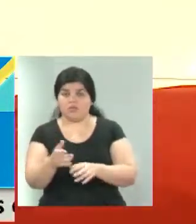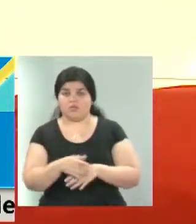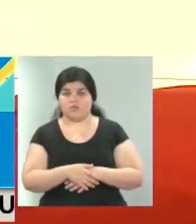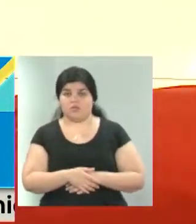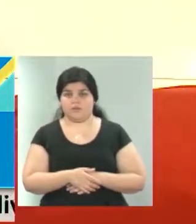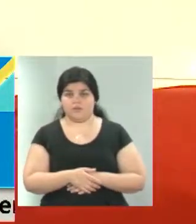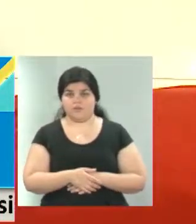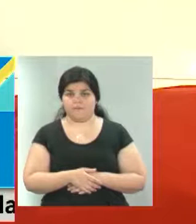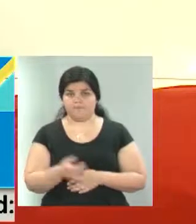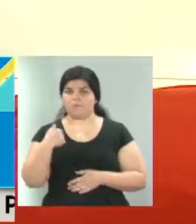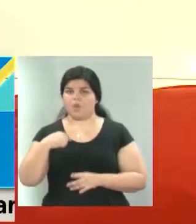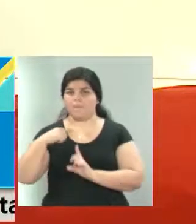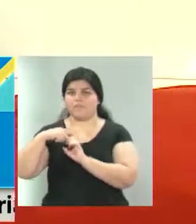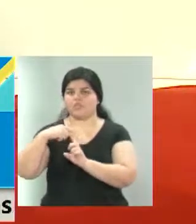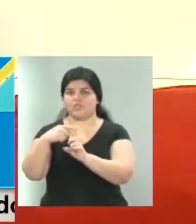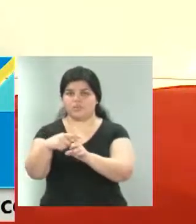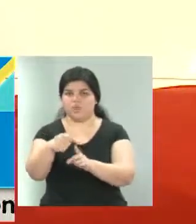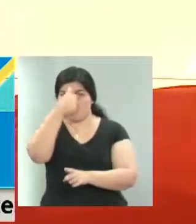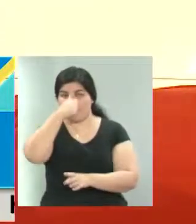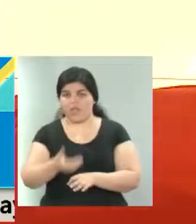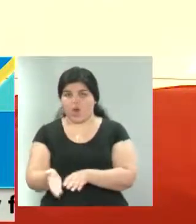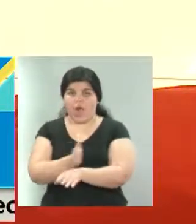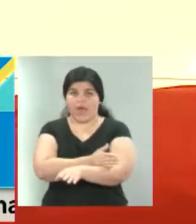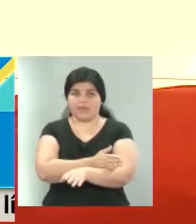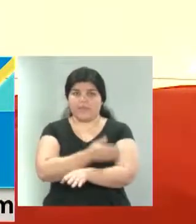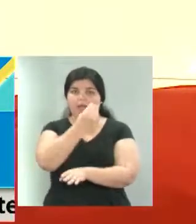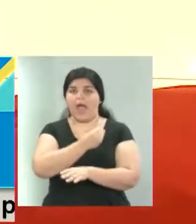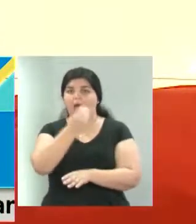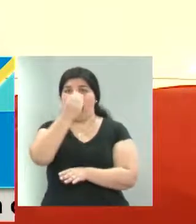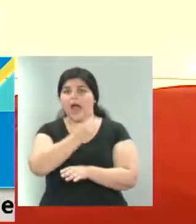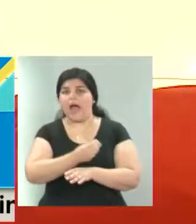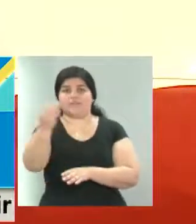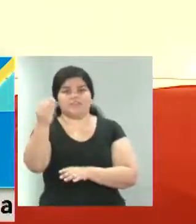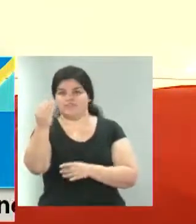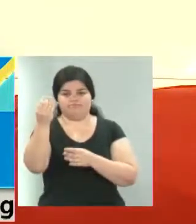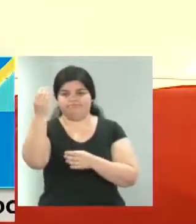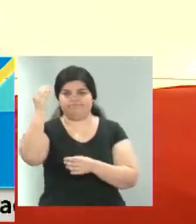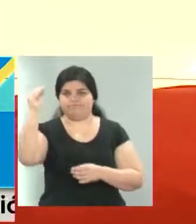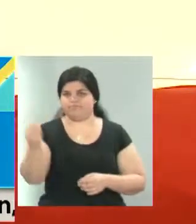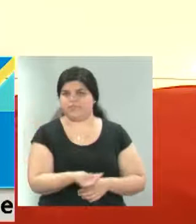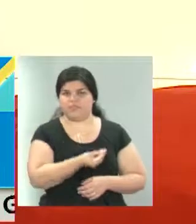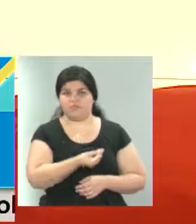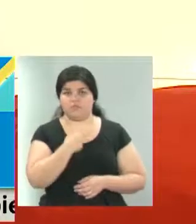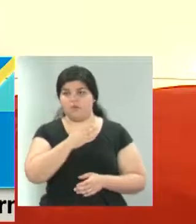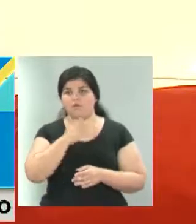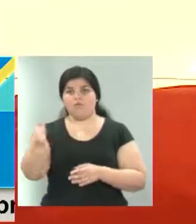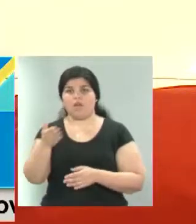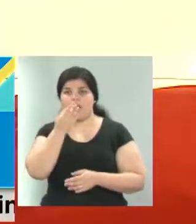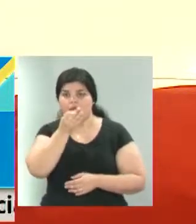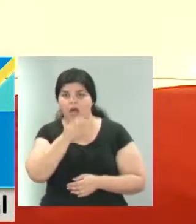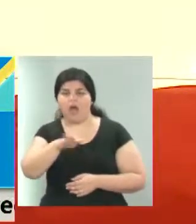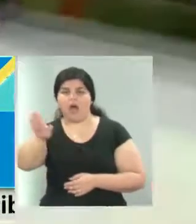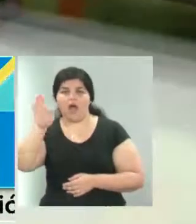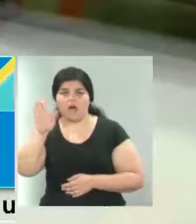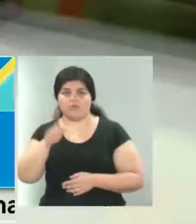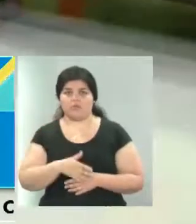lado positivo, porque a mí el domingo anterior yo perdí el ascenso de local y fui, saludé al árbitro, ayudé a que salieran los chicos de la